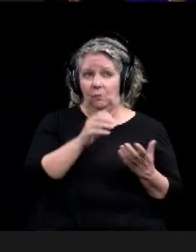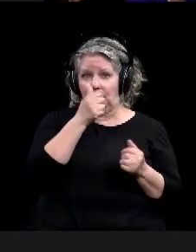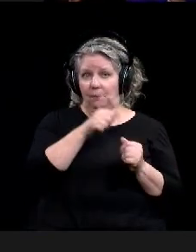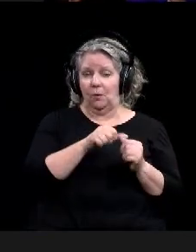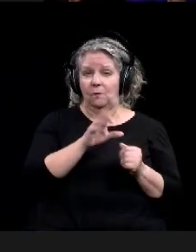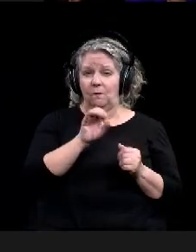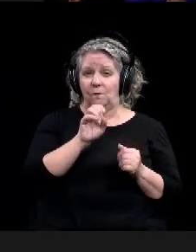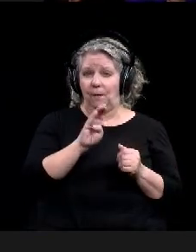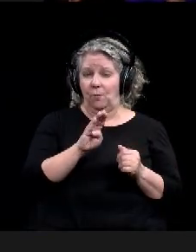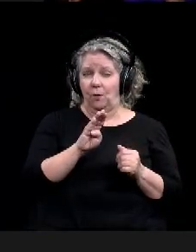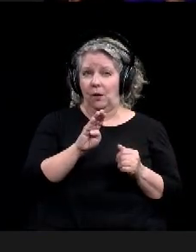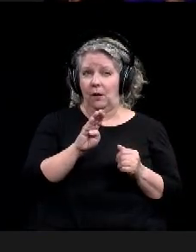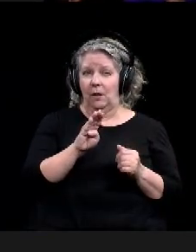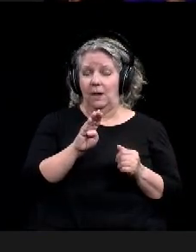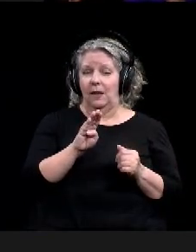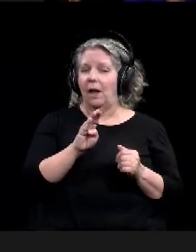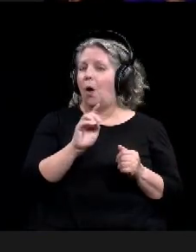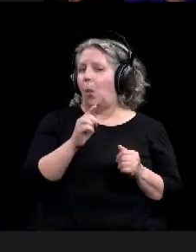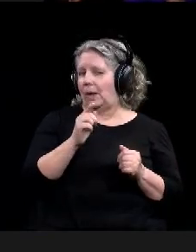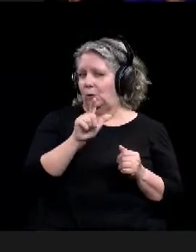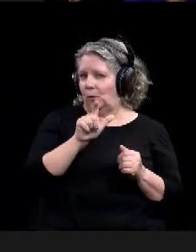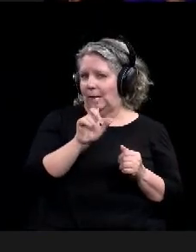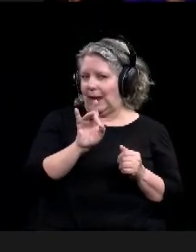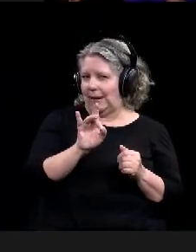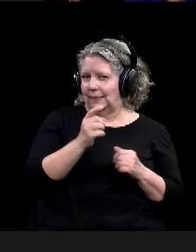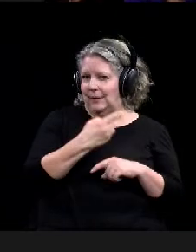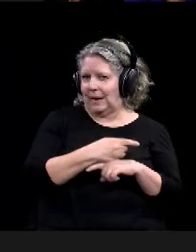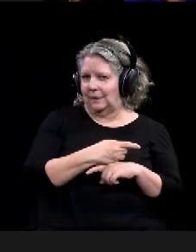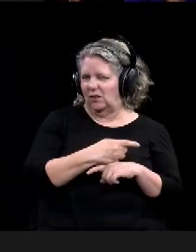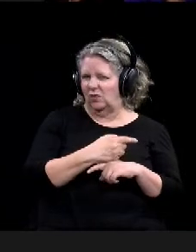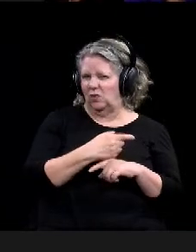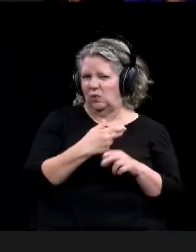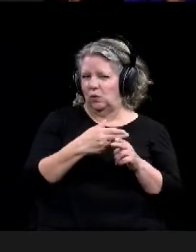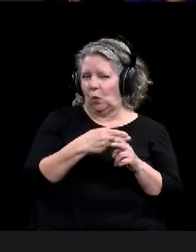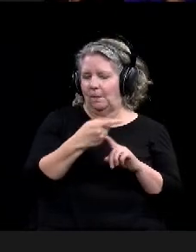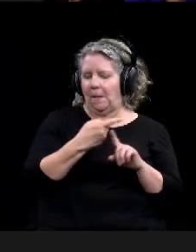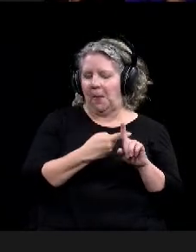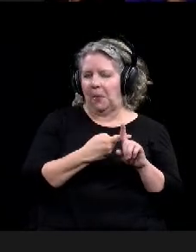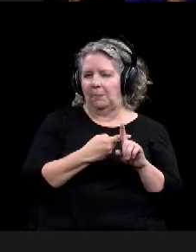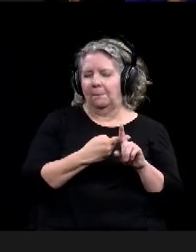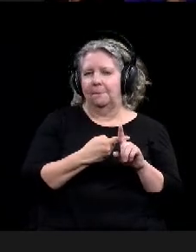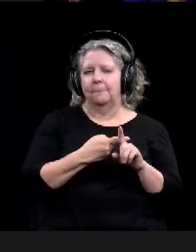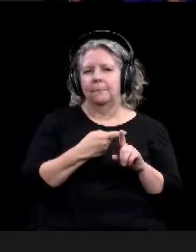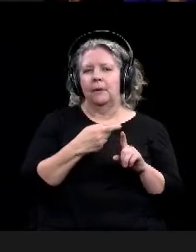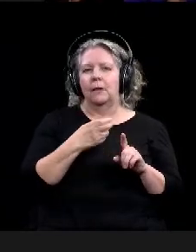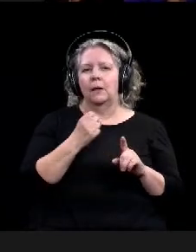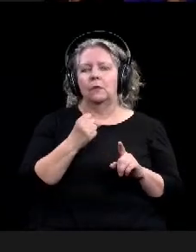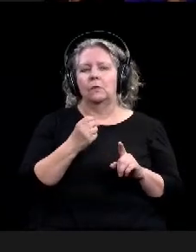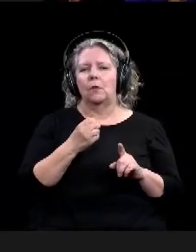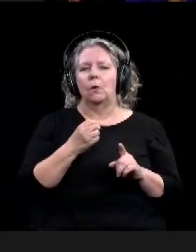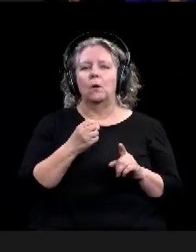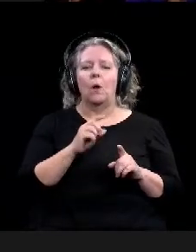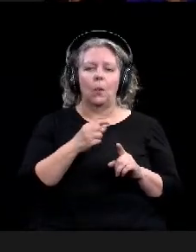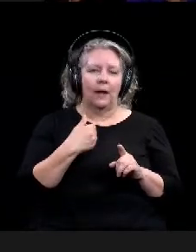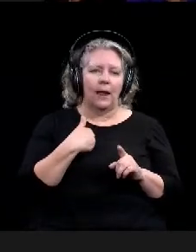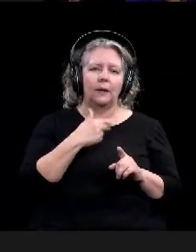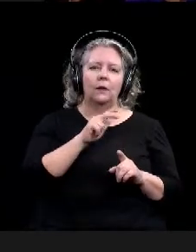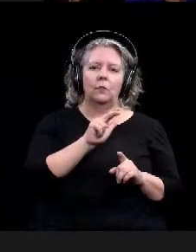muerte si podemos ver que febrero fueron un mes muy corto de 28 días